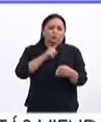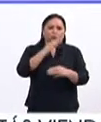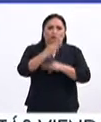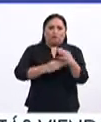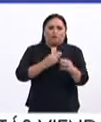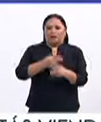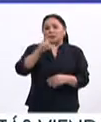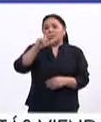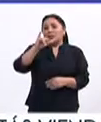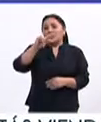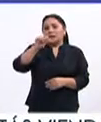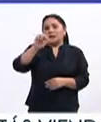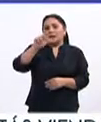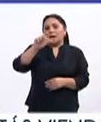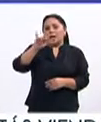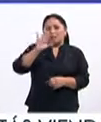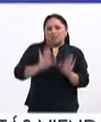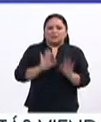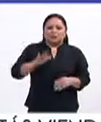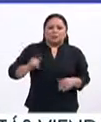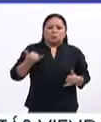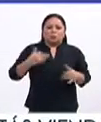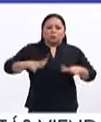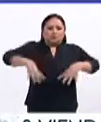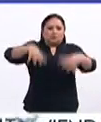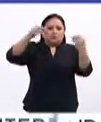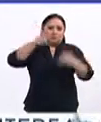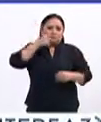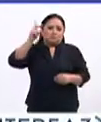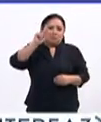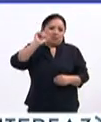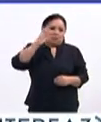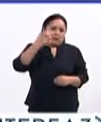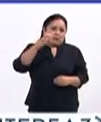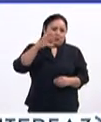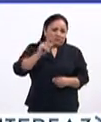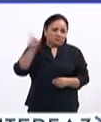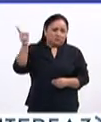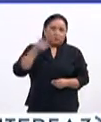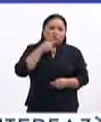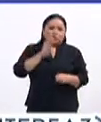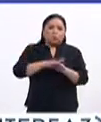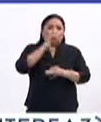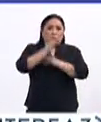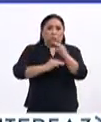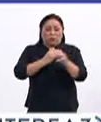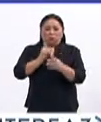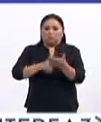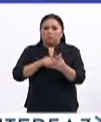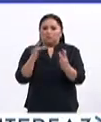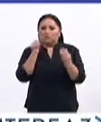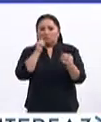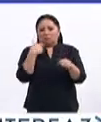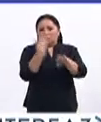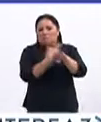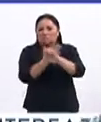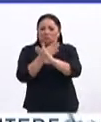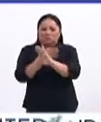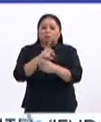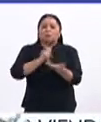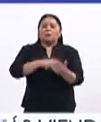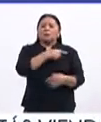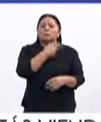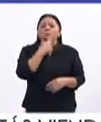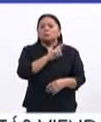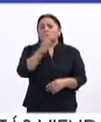mundo literario, que parece un circo, según Pacheco, porque un grupo critica al otro y David reconoce en todos